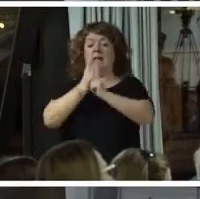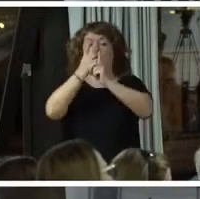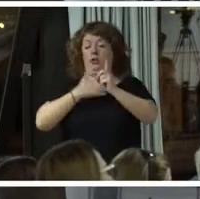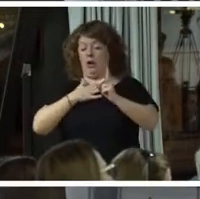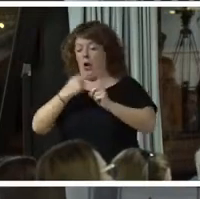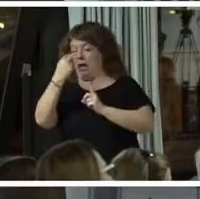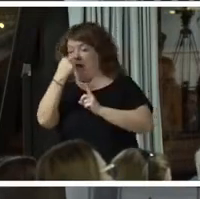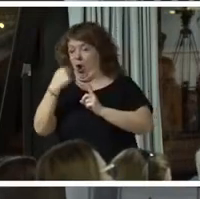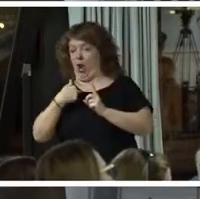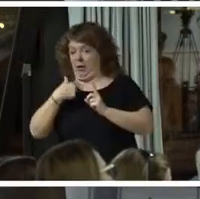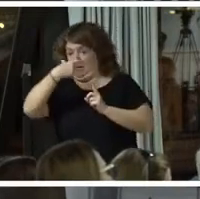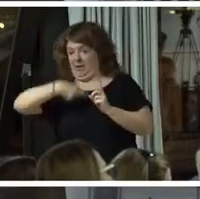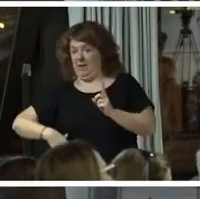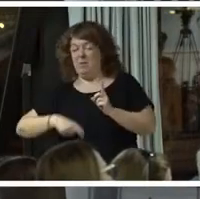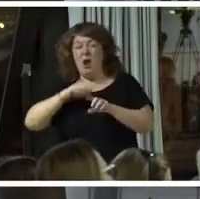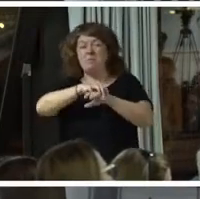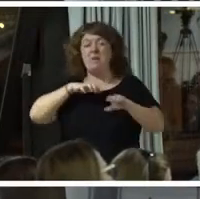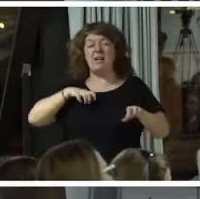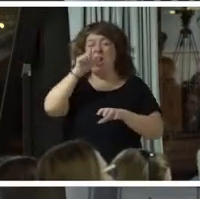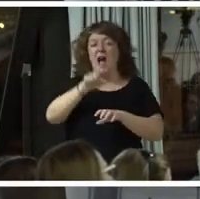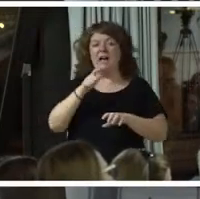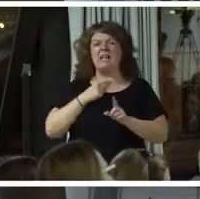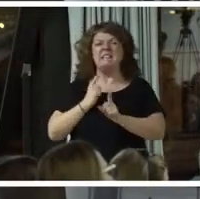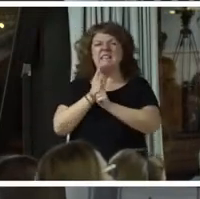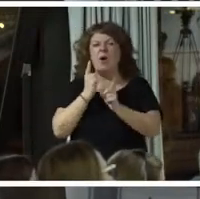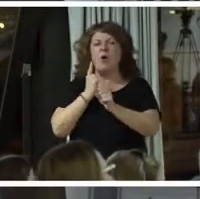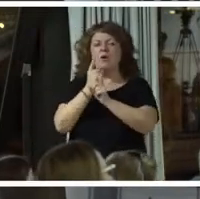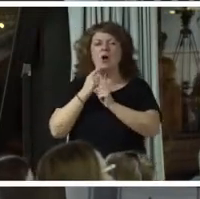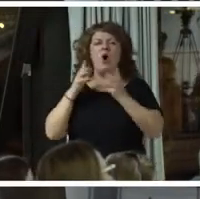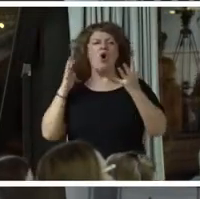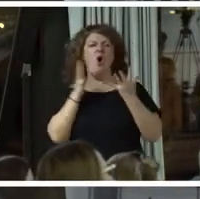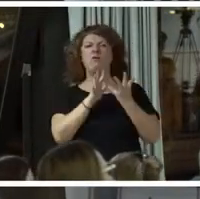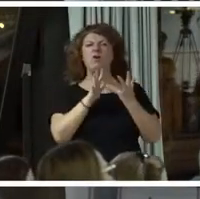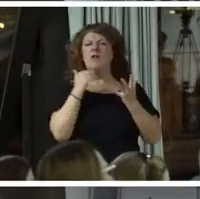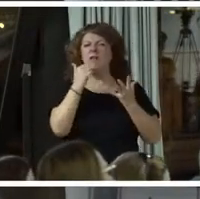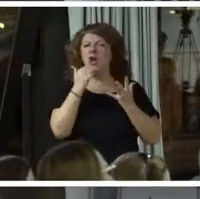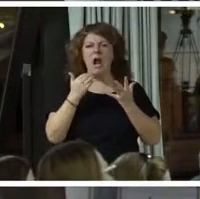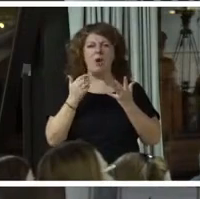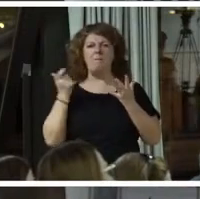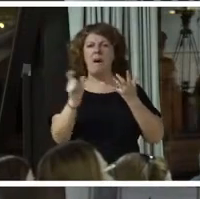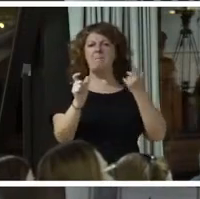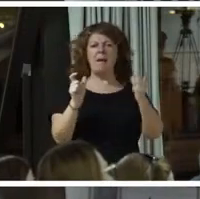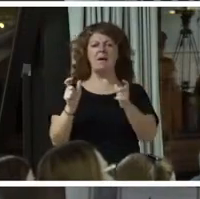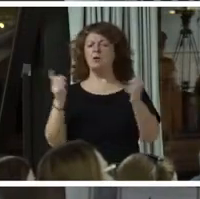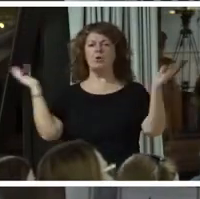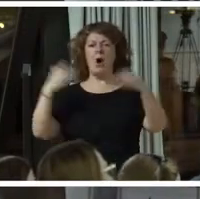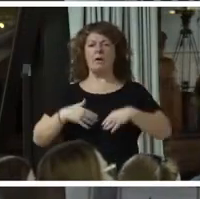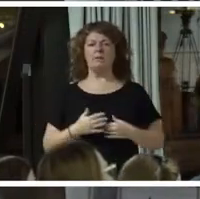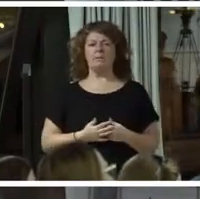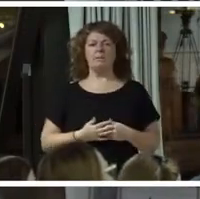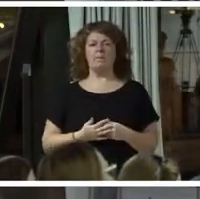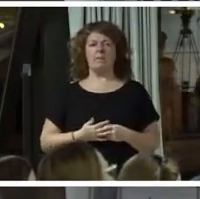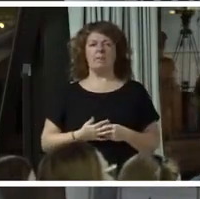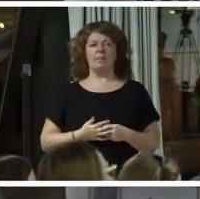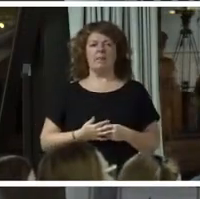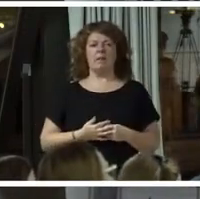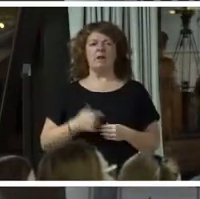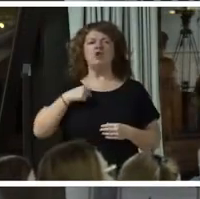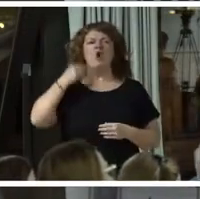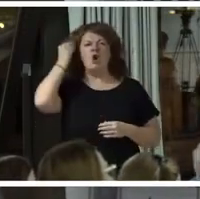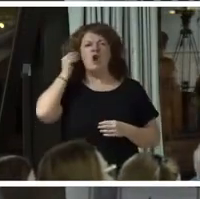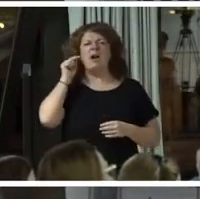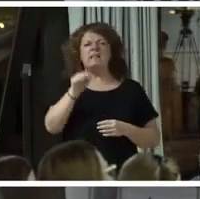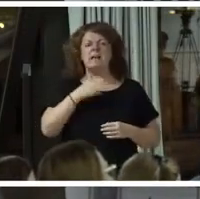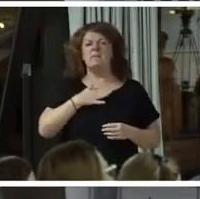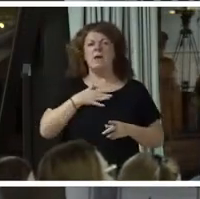tintorería pero la mayoría de la gente no se encuentra ningún tipo de confrontación yo creo que ese es Nuestro